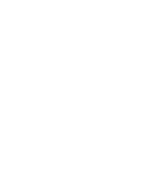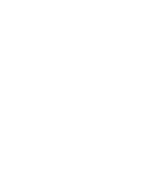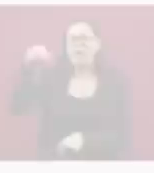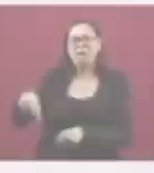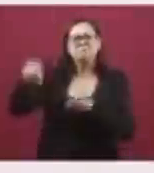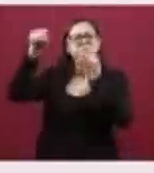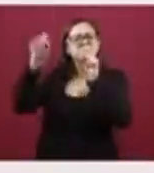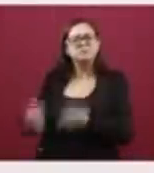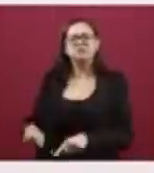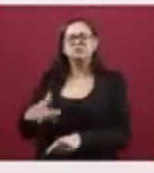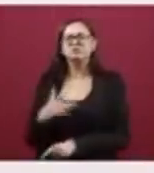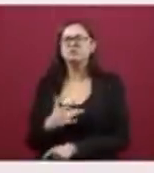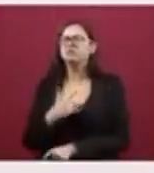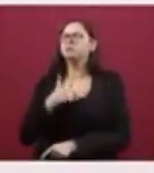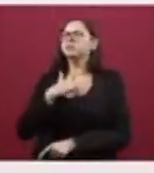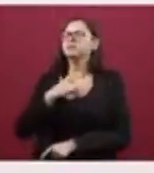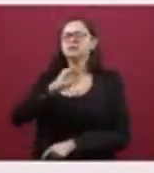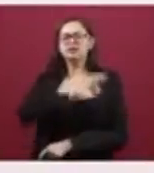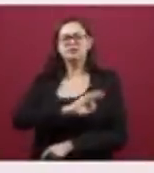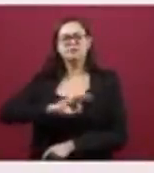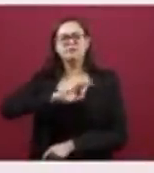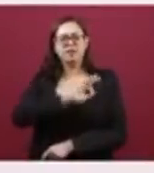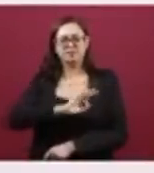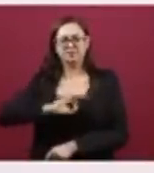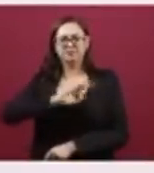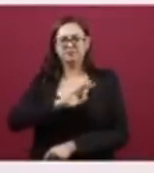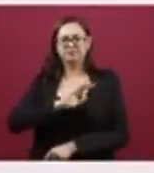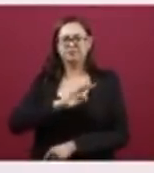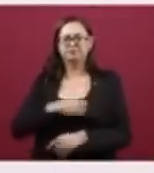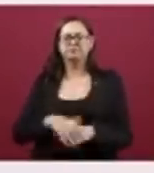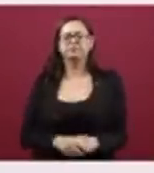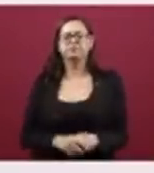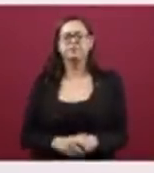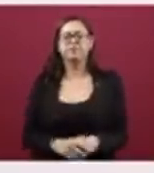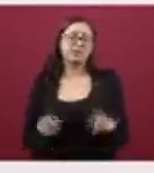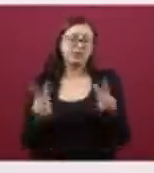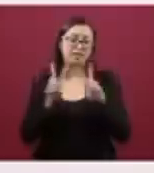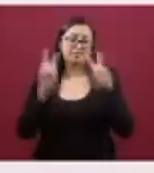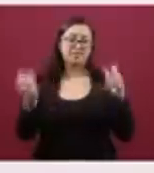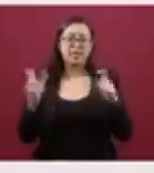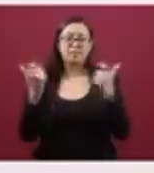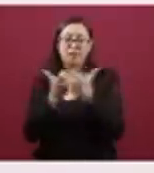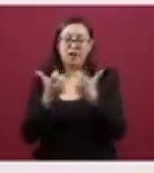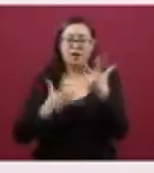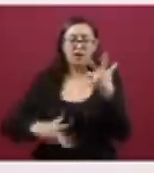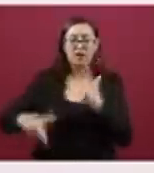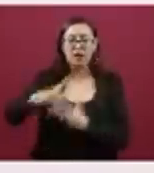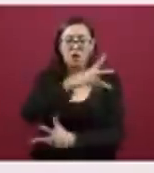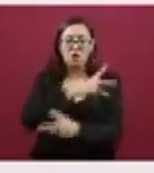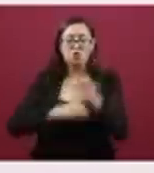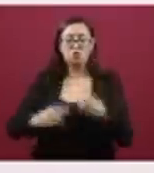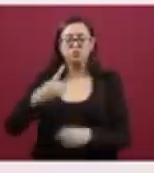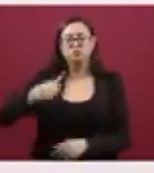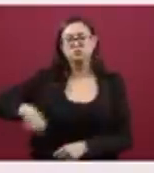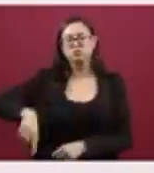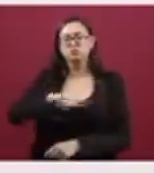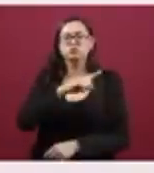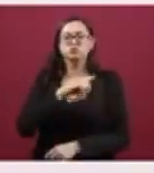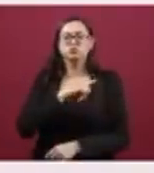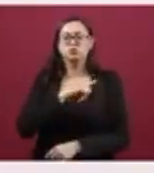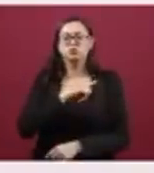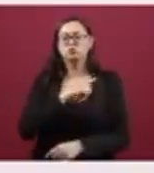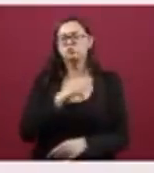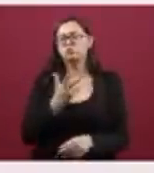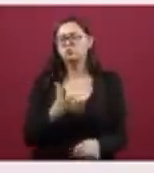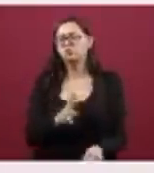país. En materia económica, estamos aplicando la fórmula de acabar con